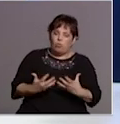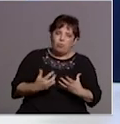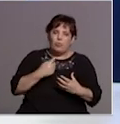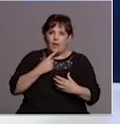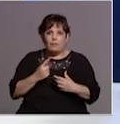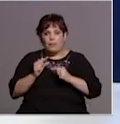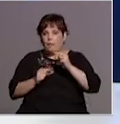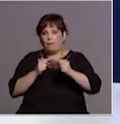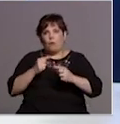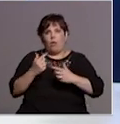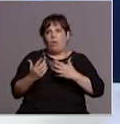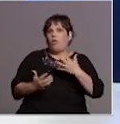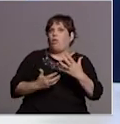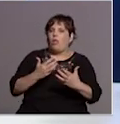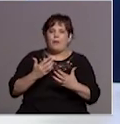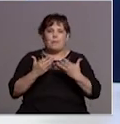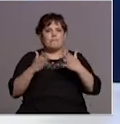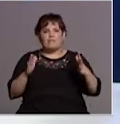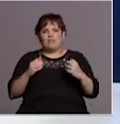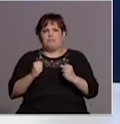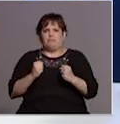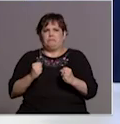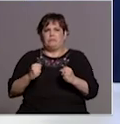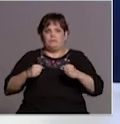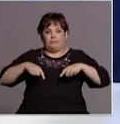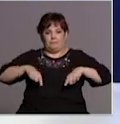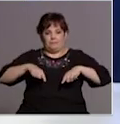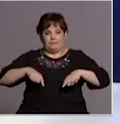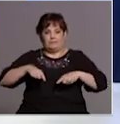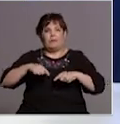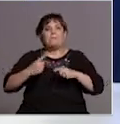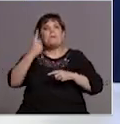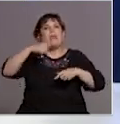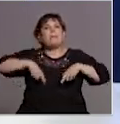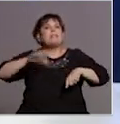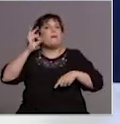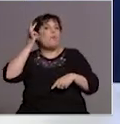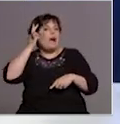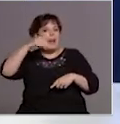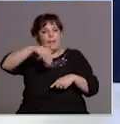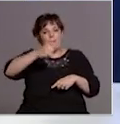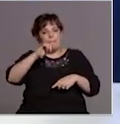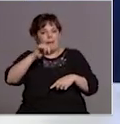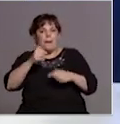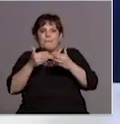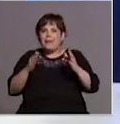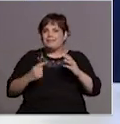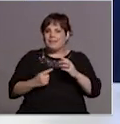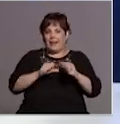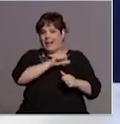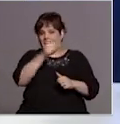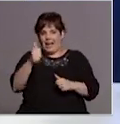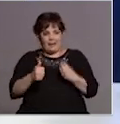pulverizando en los primeros meses del propio gobierno de tres a media o sea ya llegó como como primera ministra